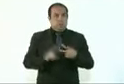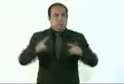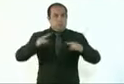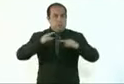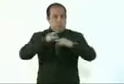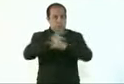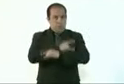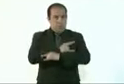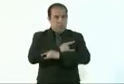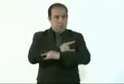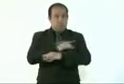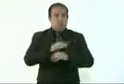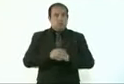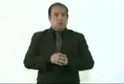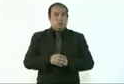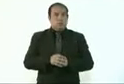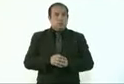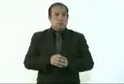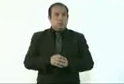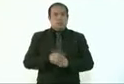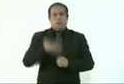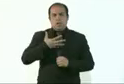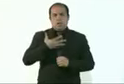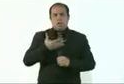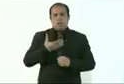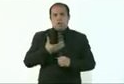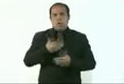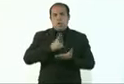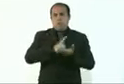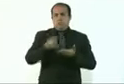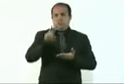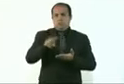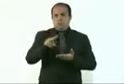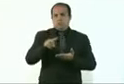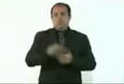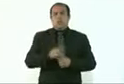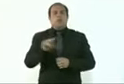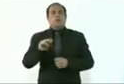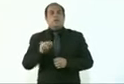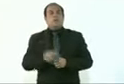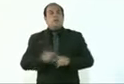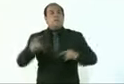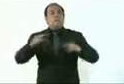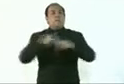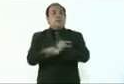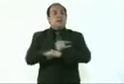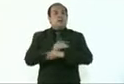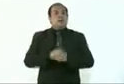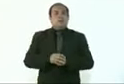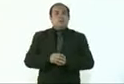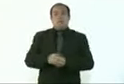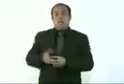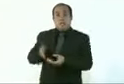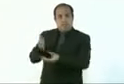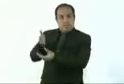Periférico, ahí, sí, ahí viene la dirección, ¿verdad? Ah, no, en Periférico, ahí en, si entran